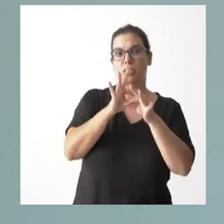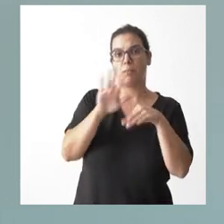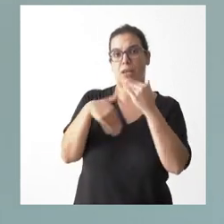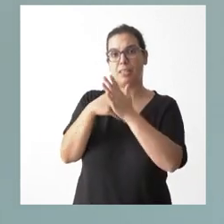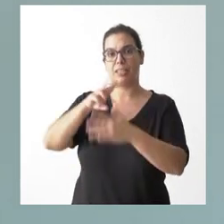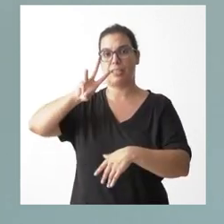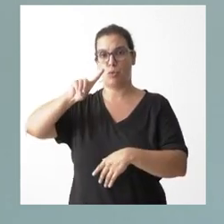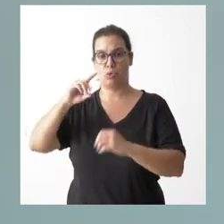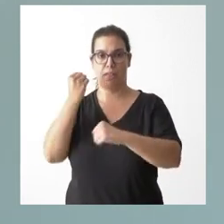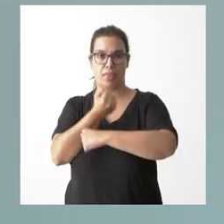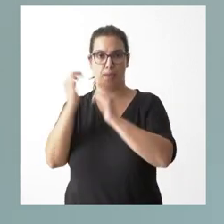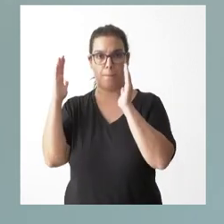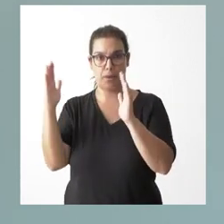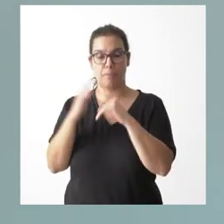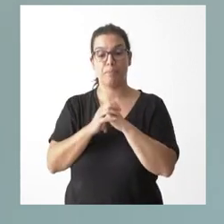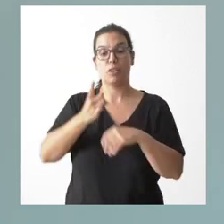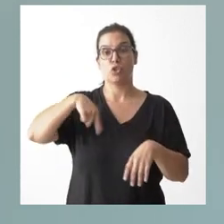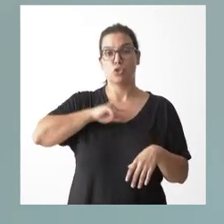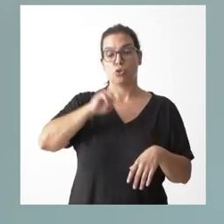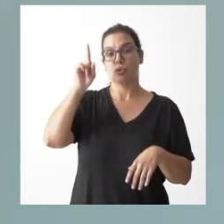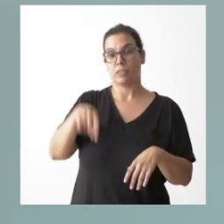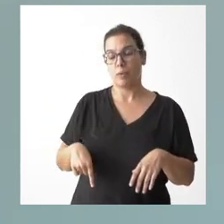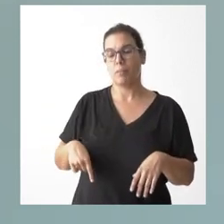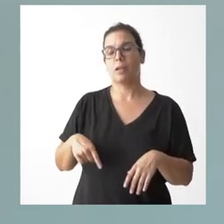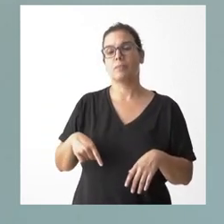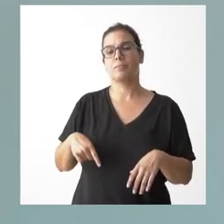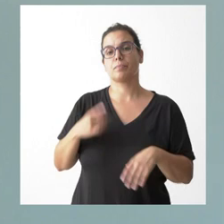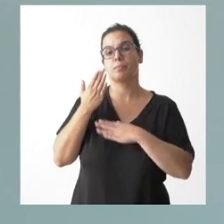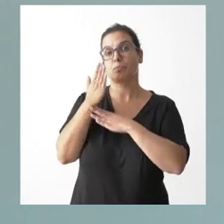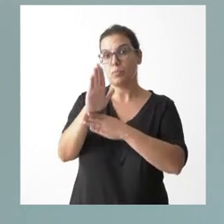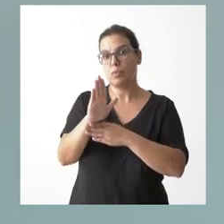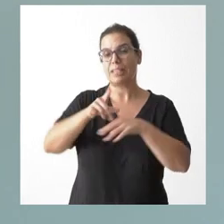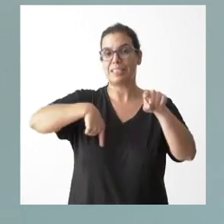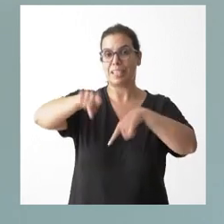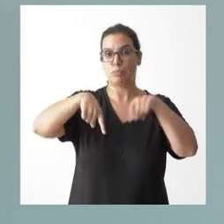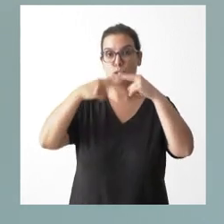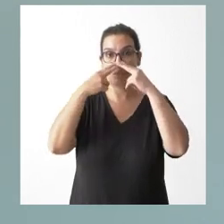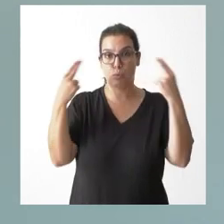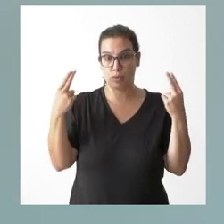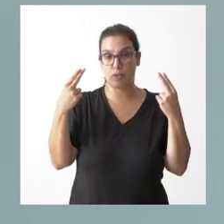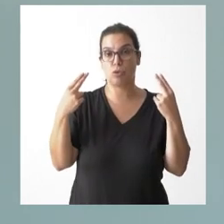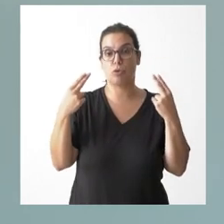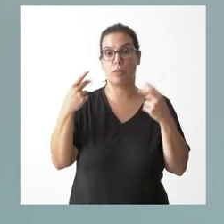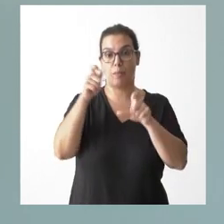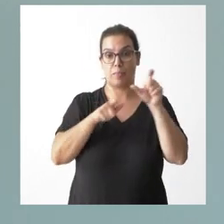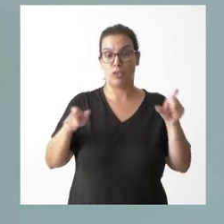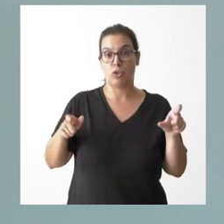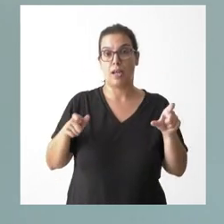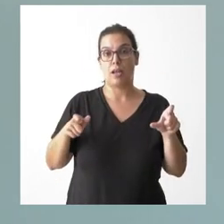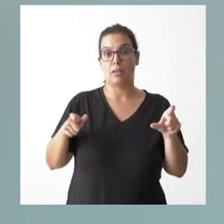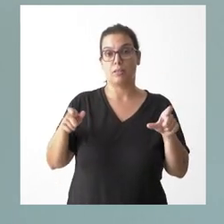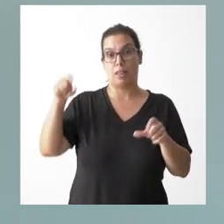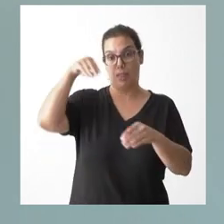31 de diciembre. La rebaja que nosotros hemos planteado también en el transporte público de viajeros de ámbito